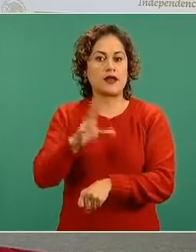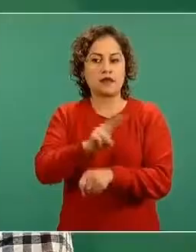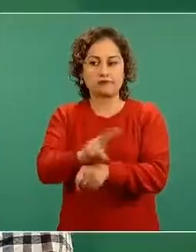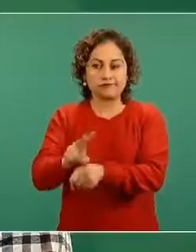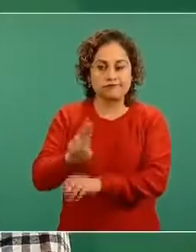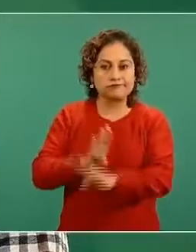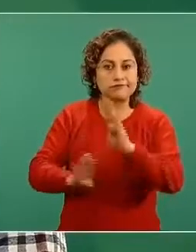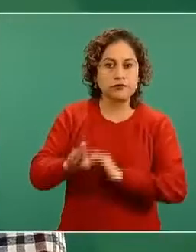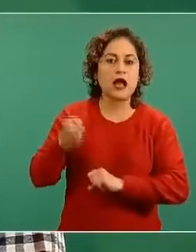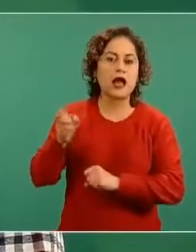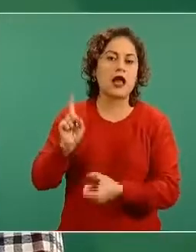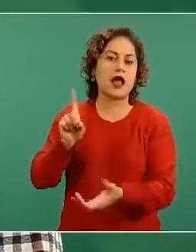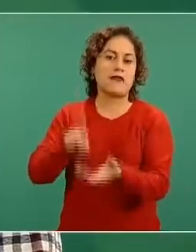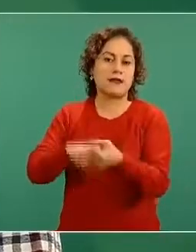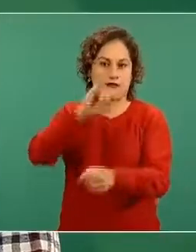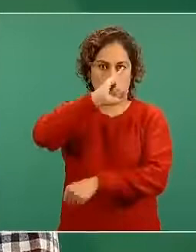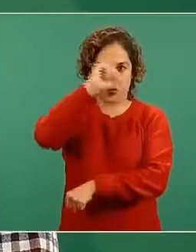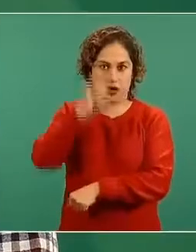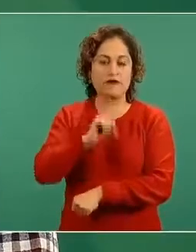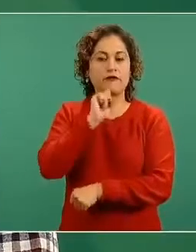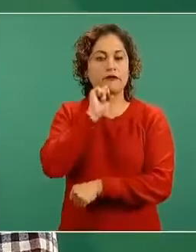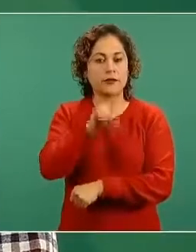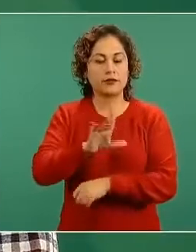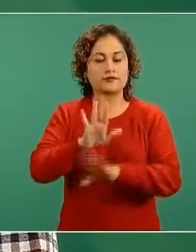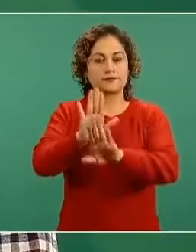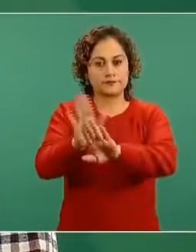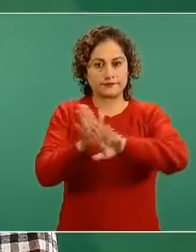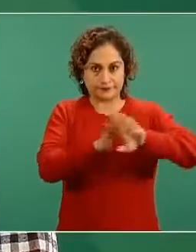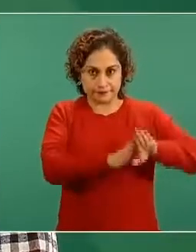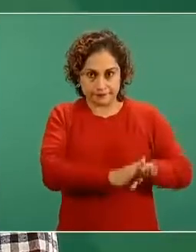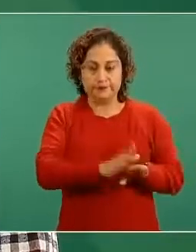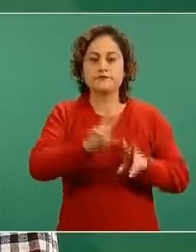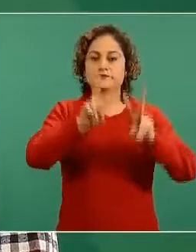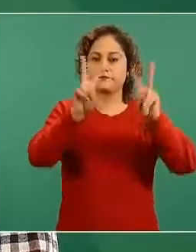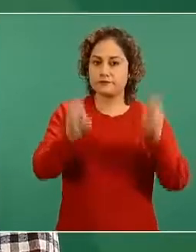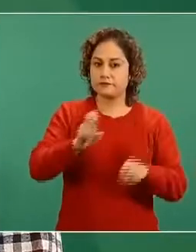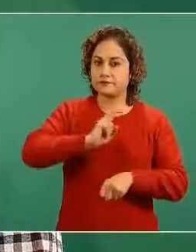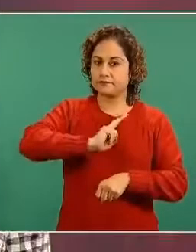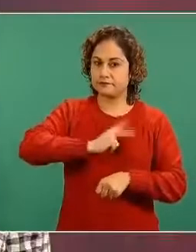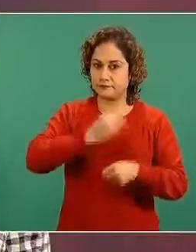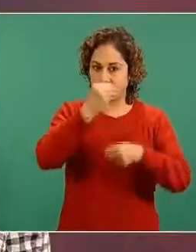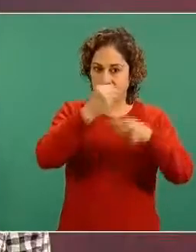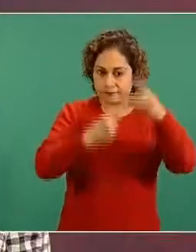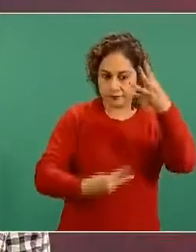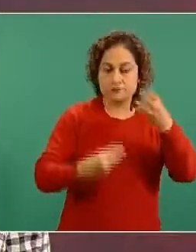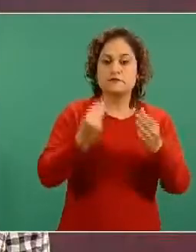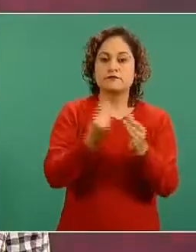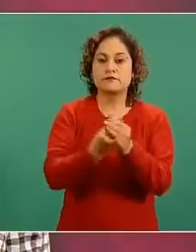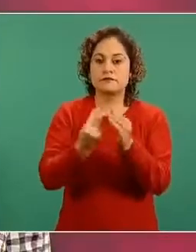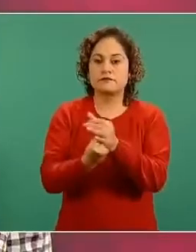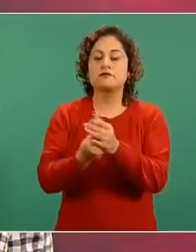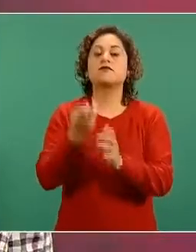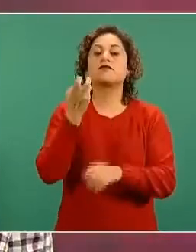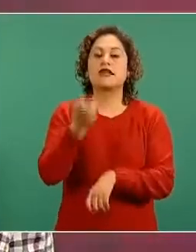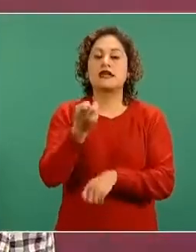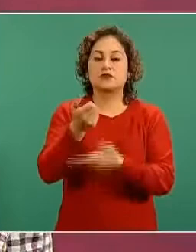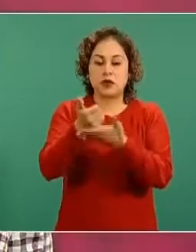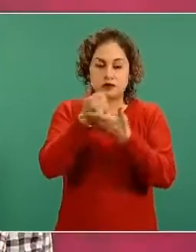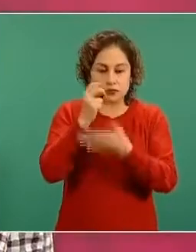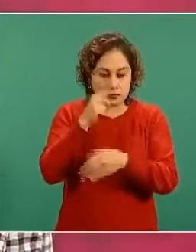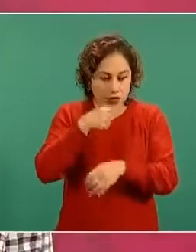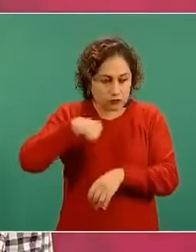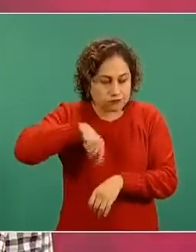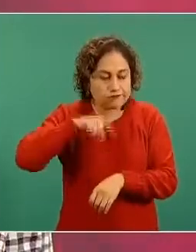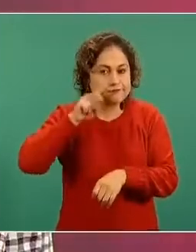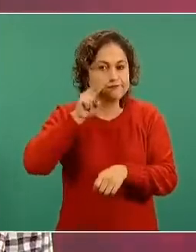INDRE. Regresando a las cepas, entonces esta vigilancia lo que nos permite es detectar oportunamente, informarnos